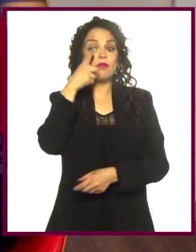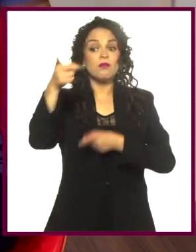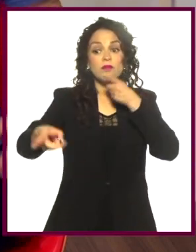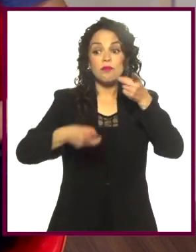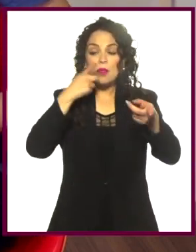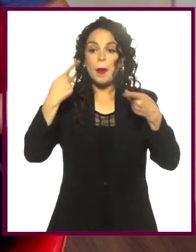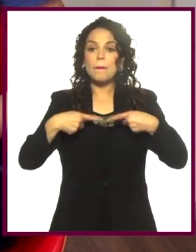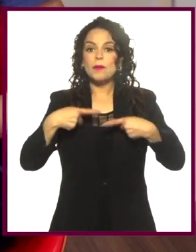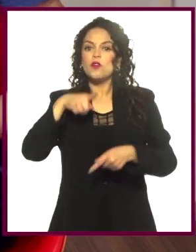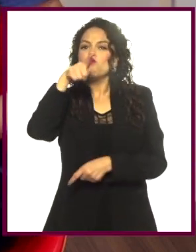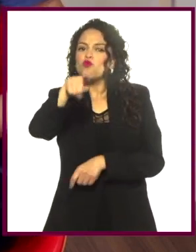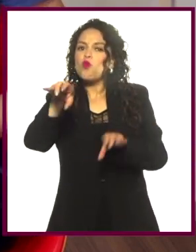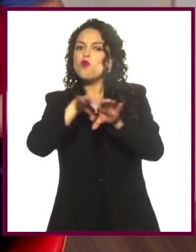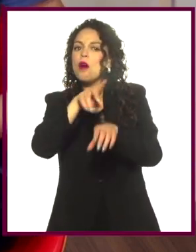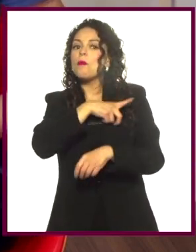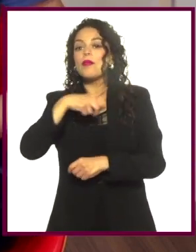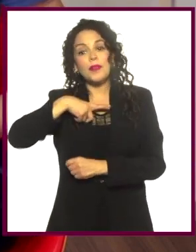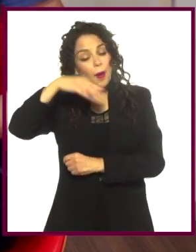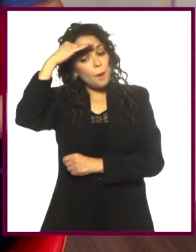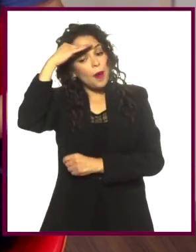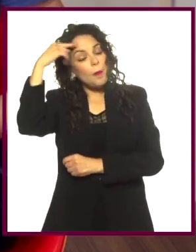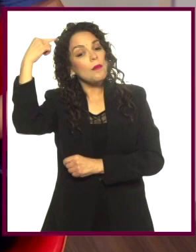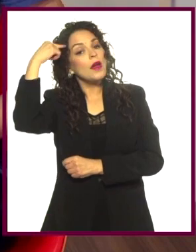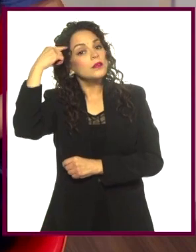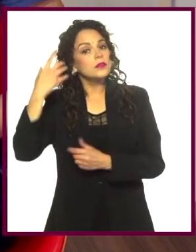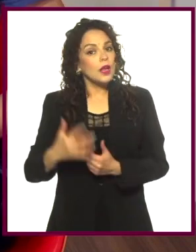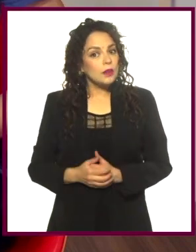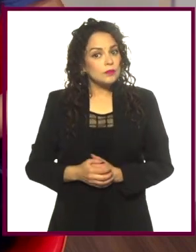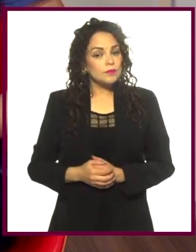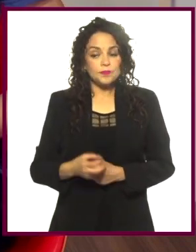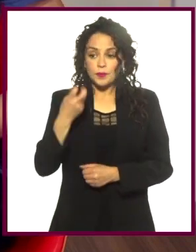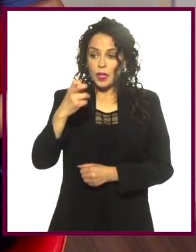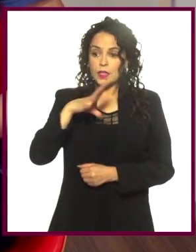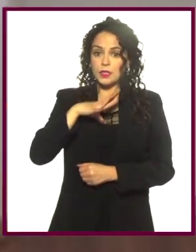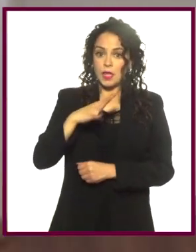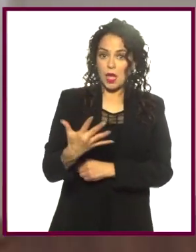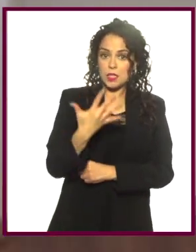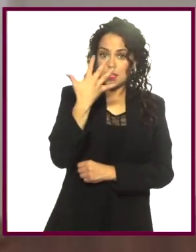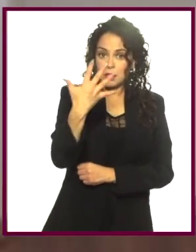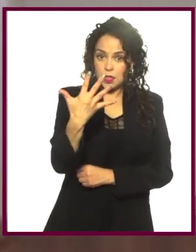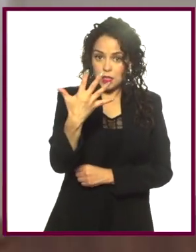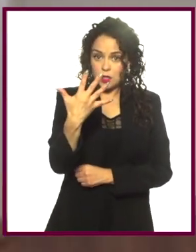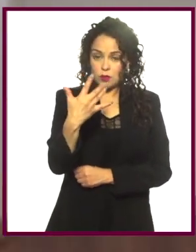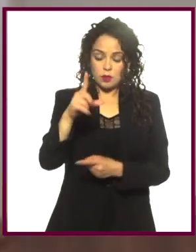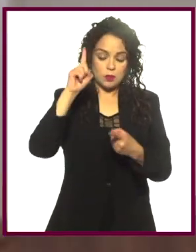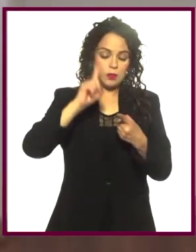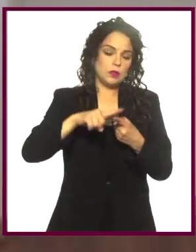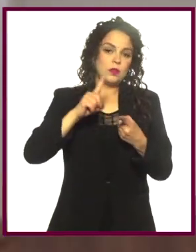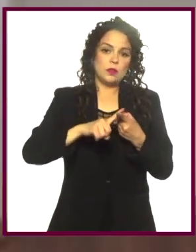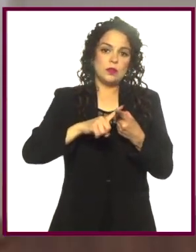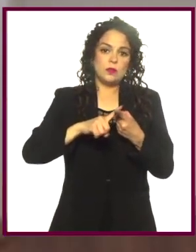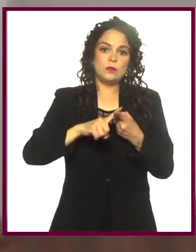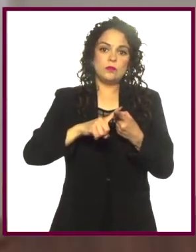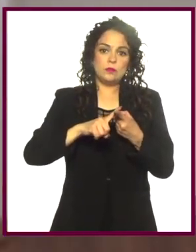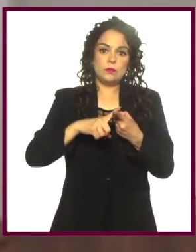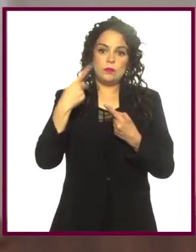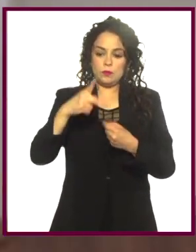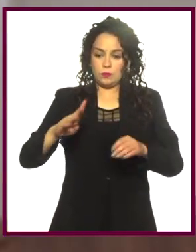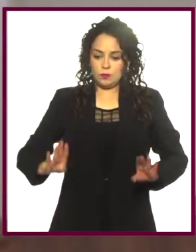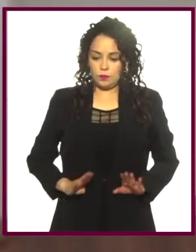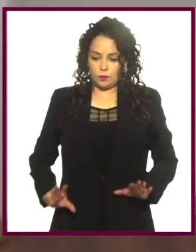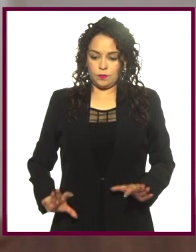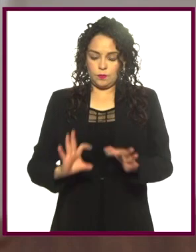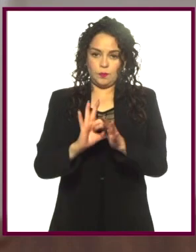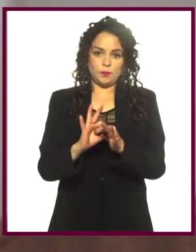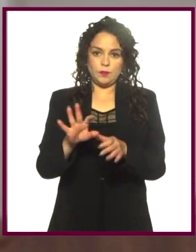qué pensar. Dentro del modelo de Chomsky hay 5 filtros. El primero es la propiedad y